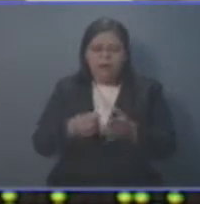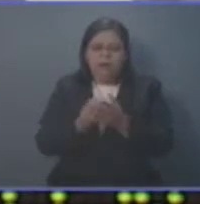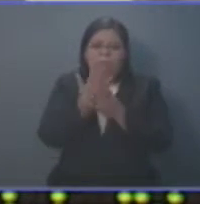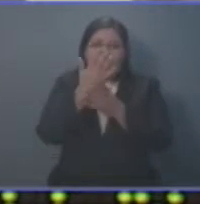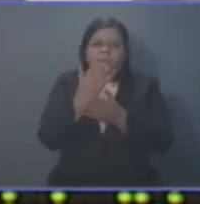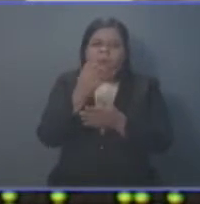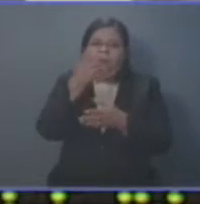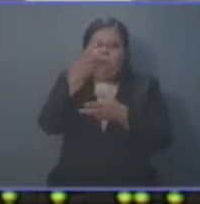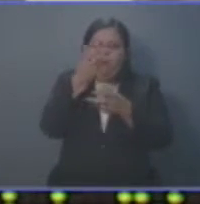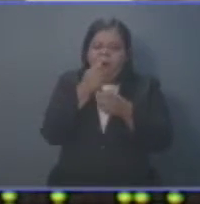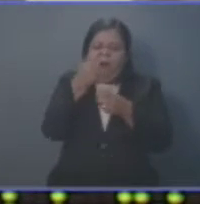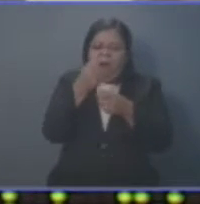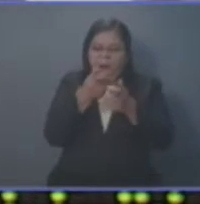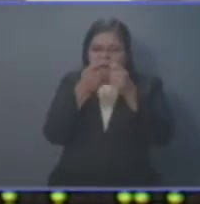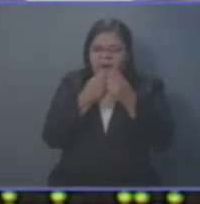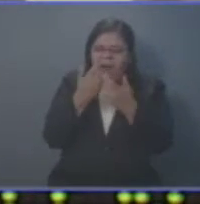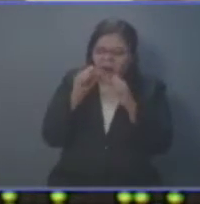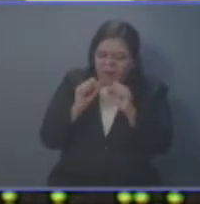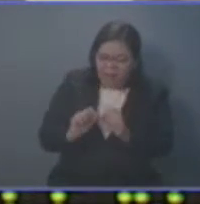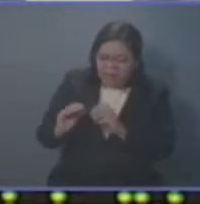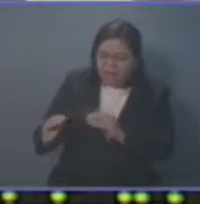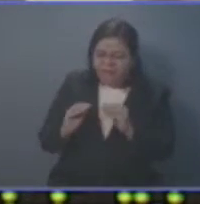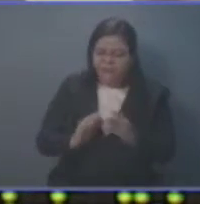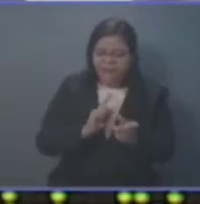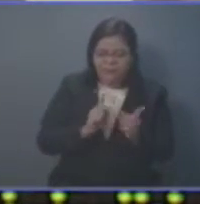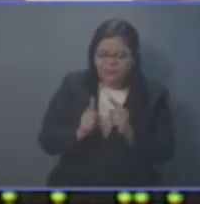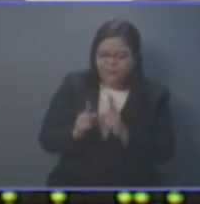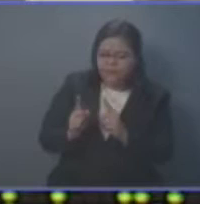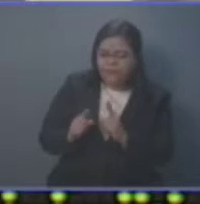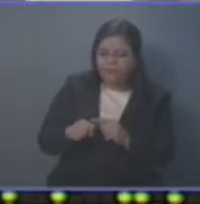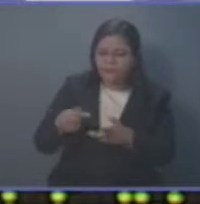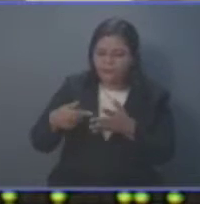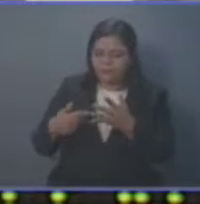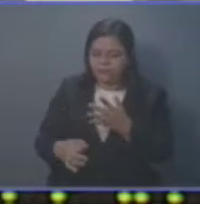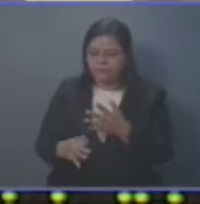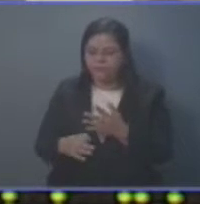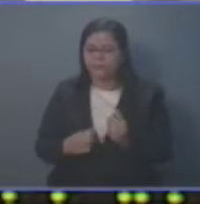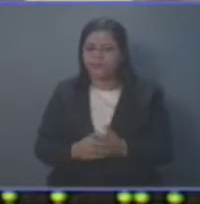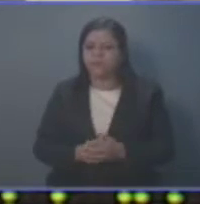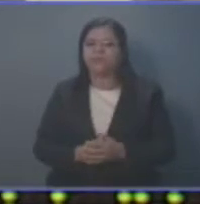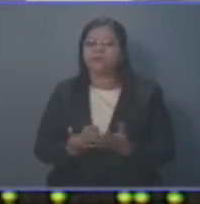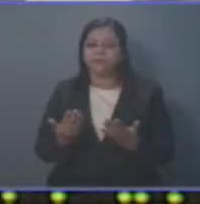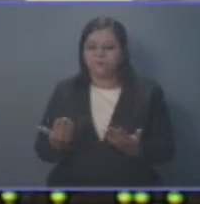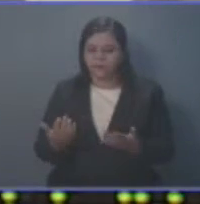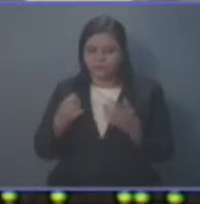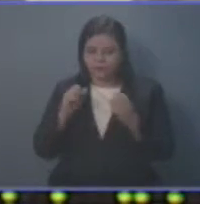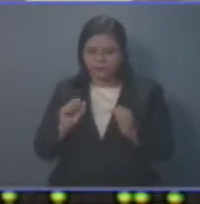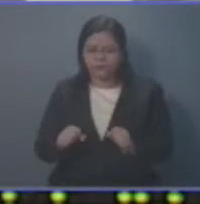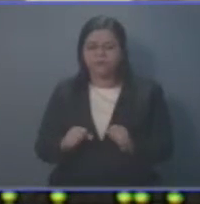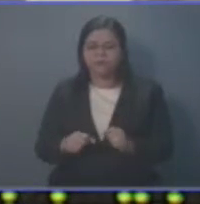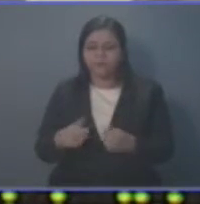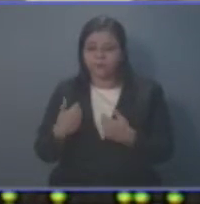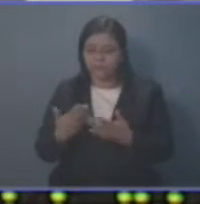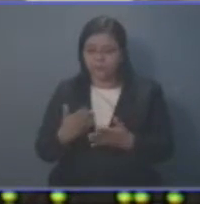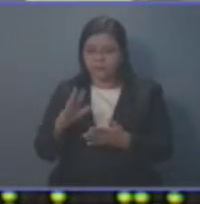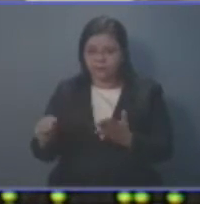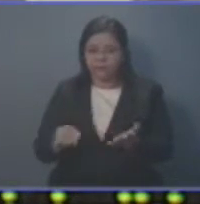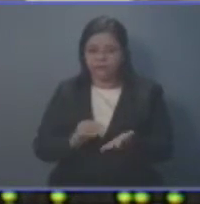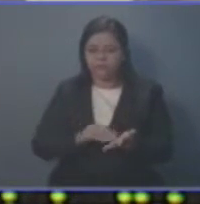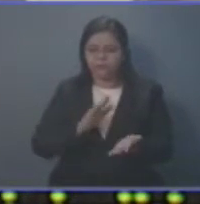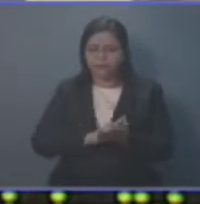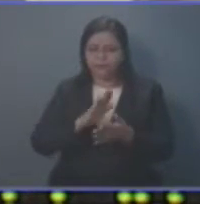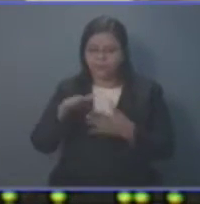que implica sin más introducir las pertinentes modificaciones a la ley en mención para posibilitar lo planteado en esas